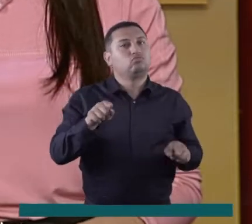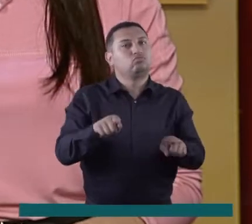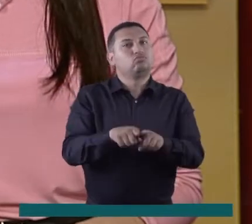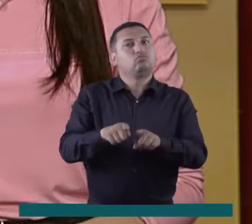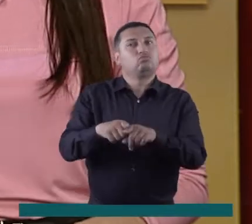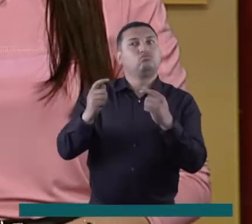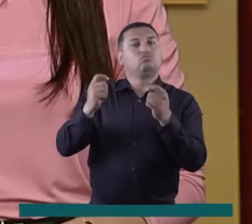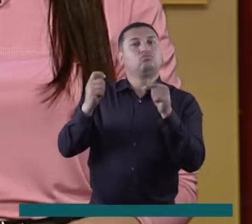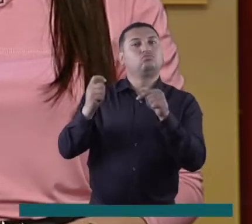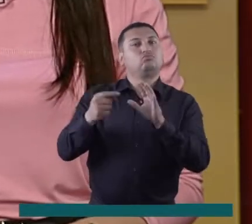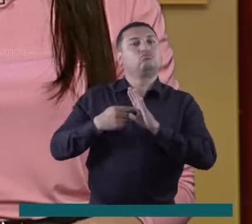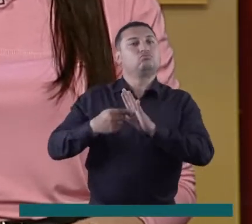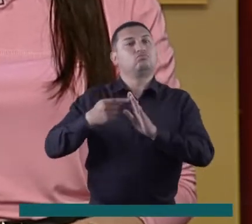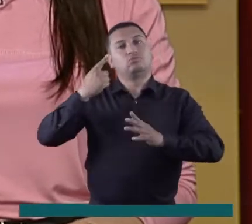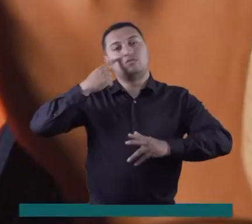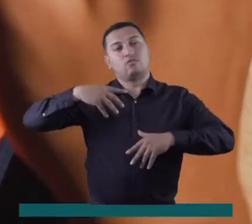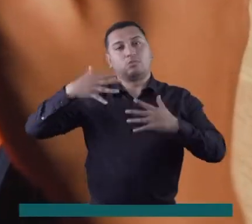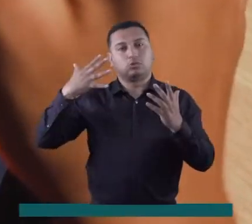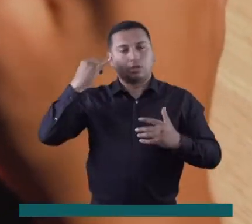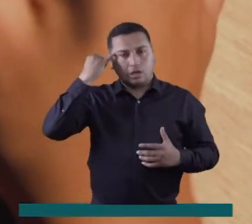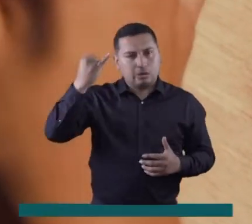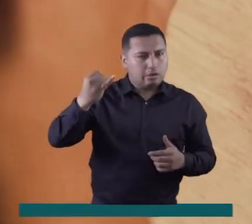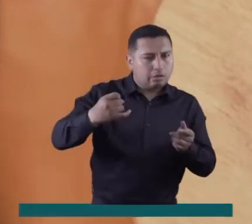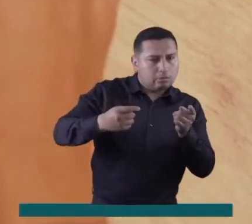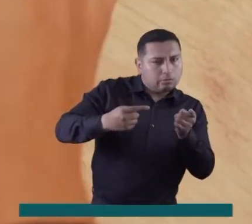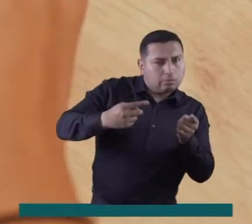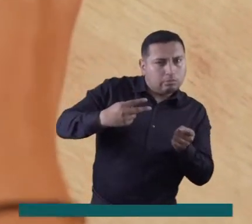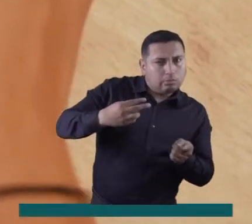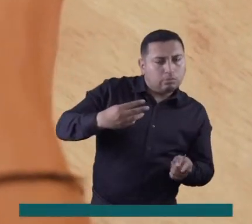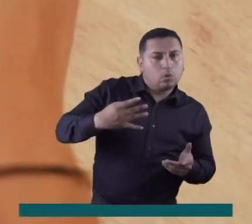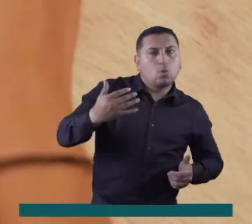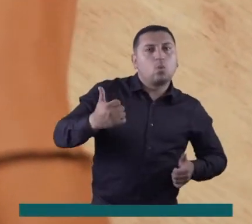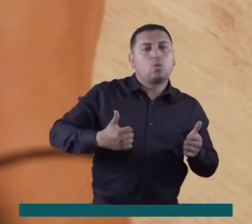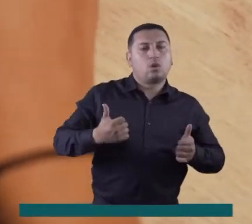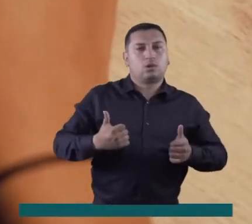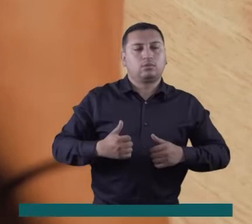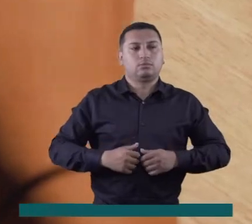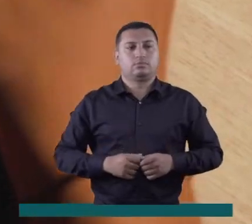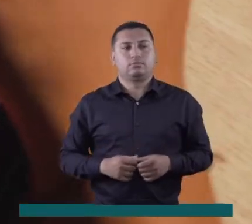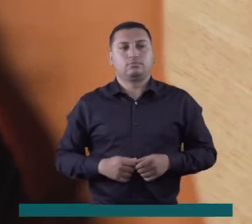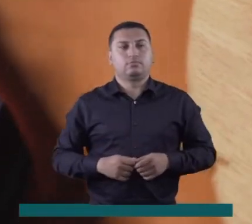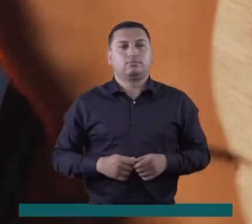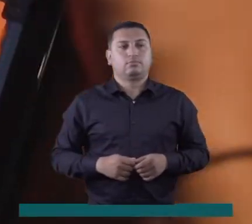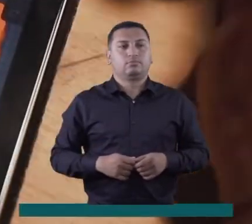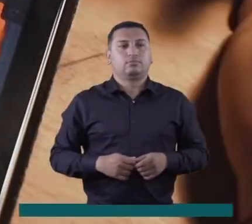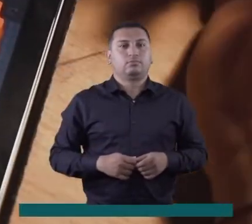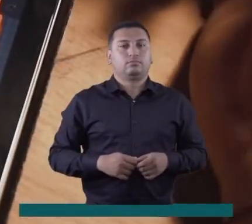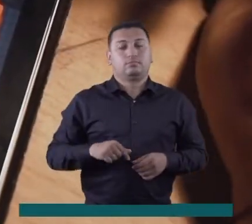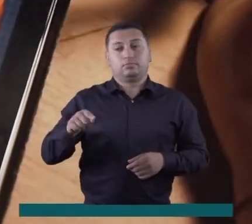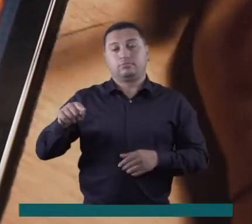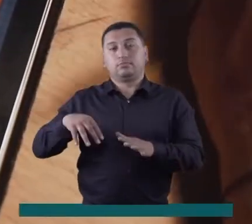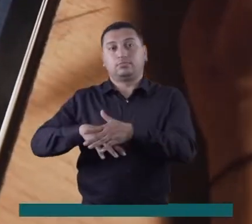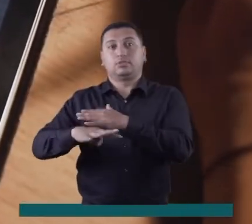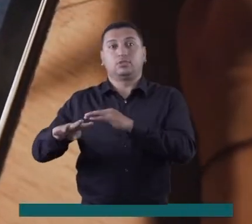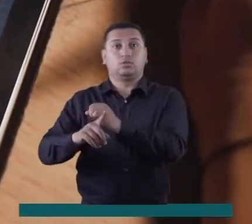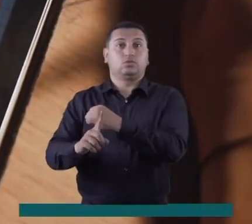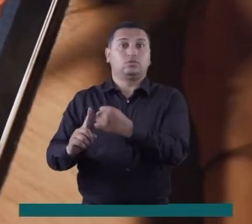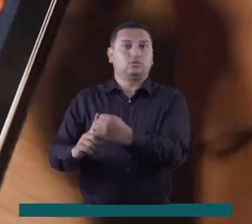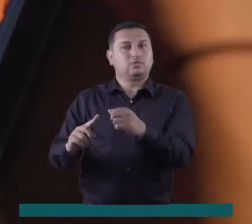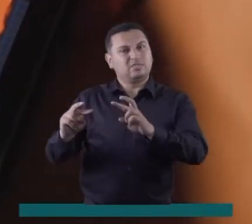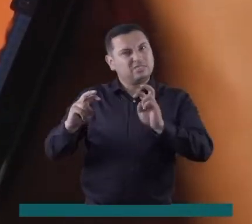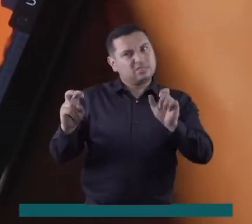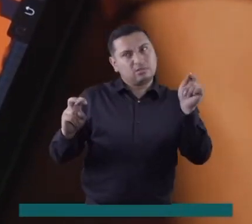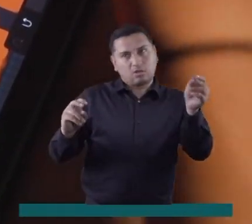más tu marca. Algunas de las ideas que puedes comenzar a gestionar son las siguientes. Primero, disfraza tus redes y pon toda